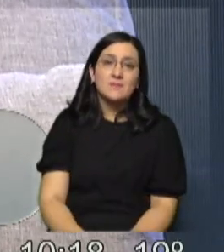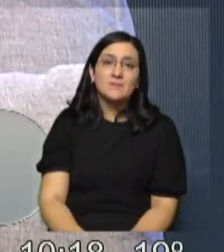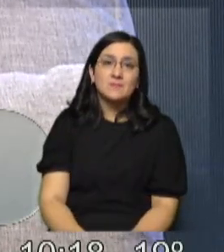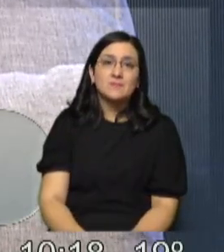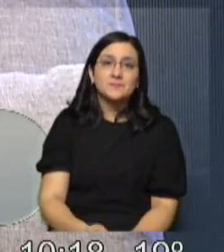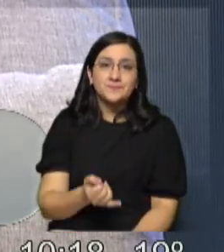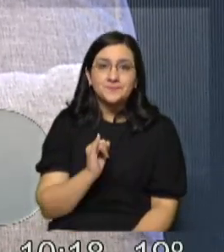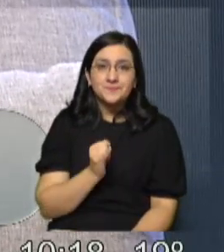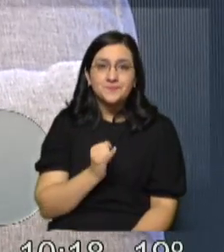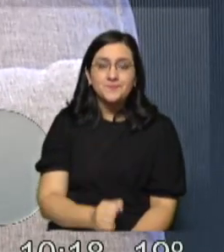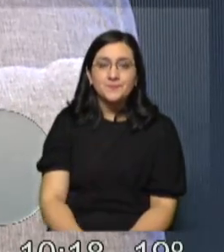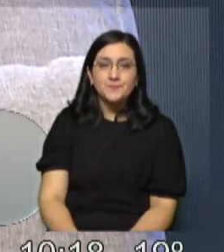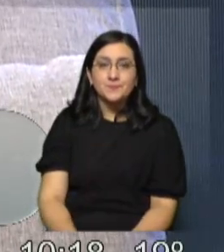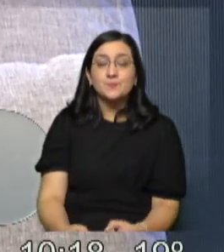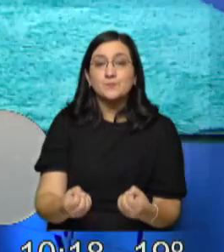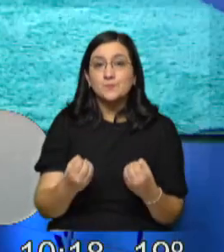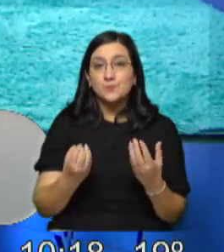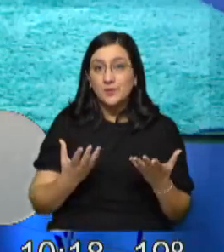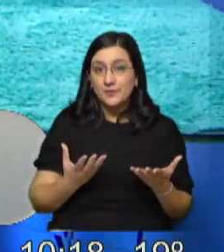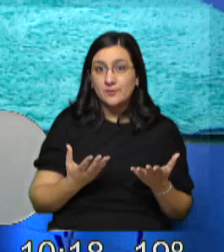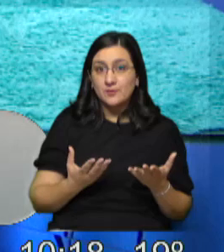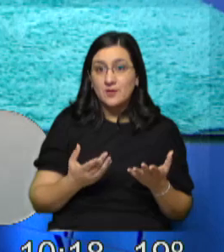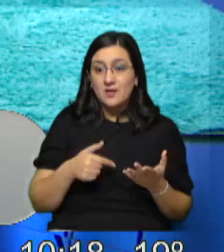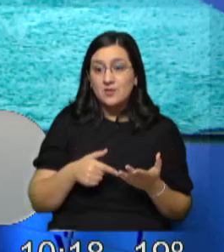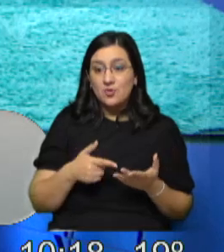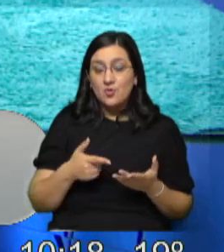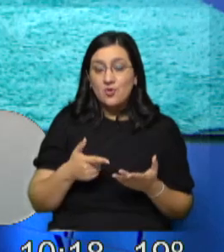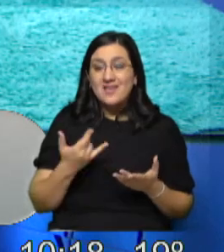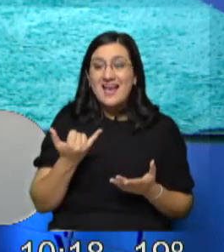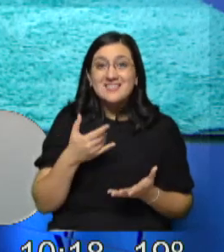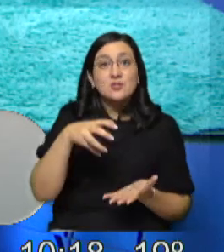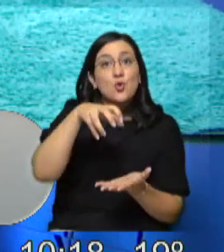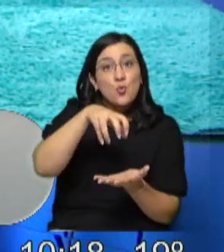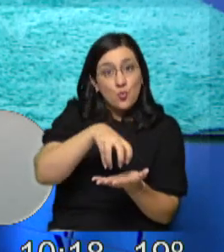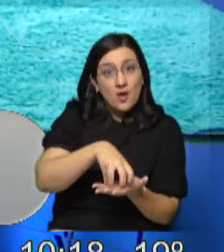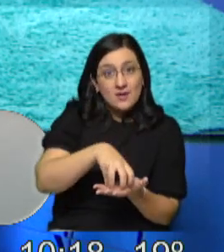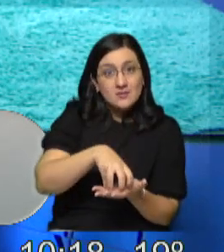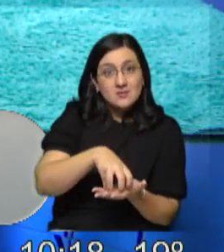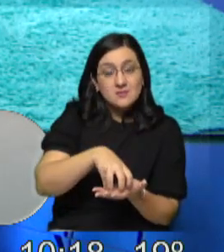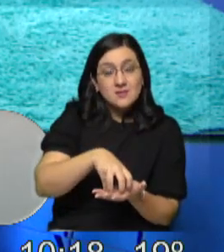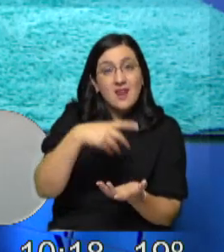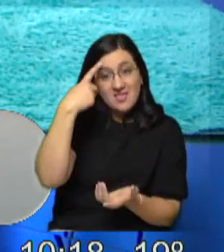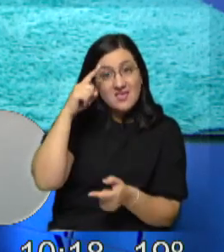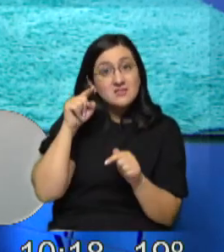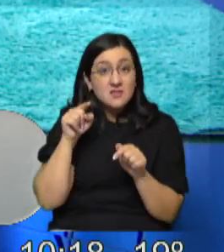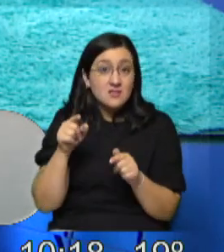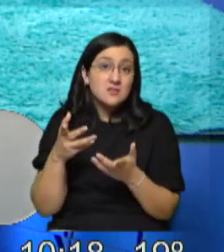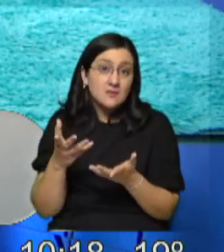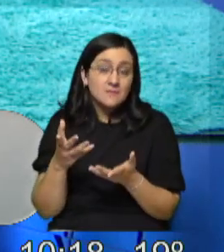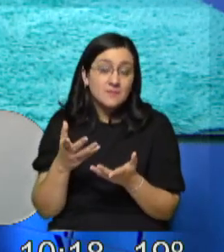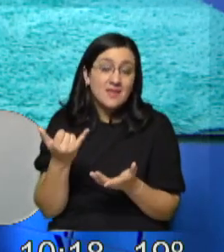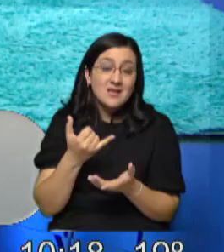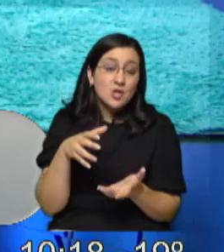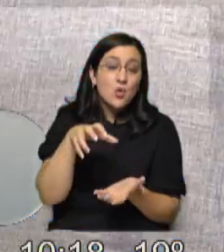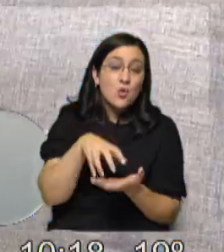Sí, bueno, en esto de generar estos espacios implica un poco esto, generar espacios